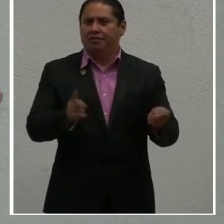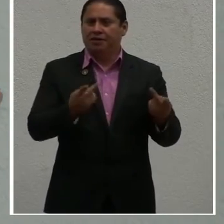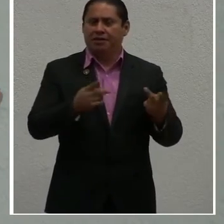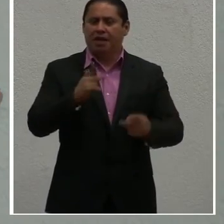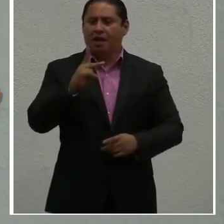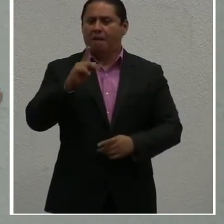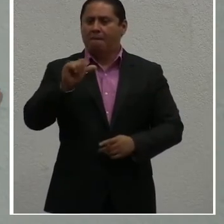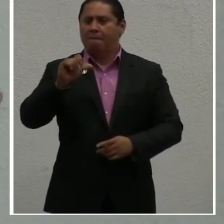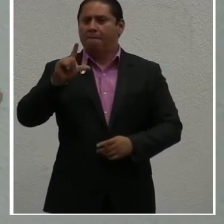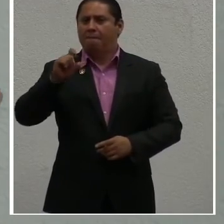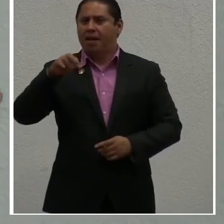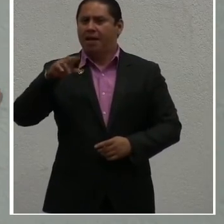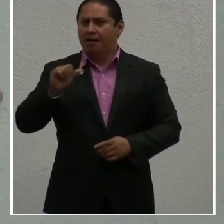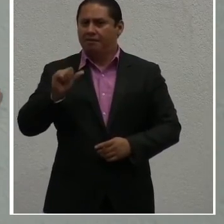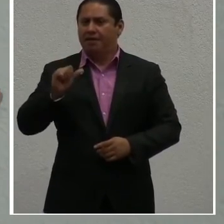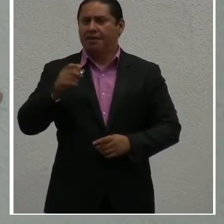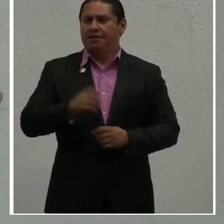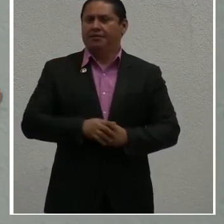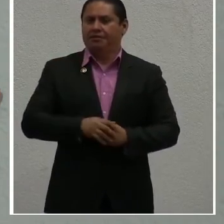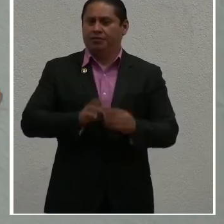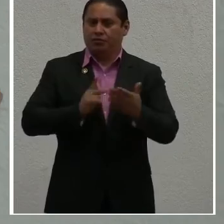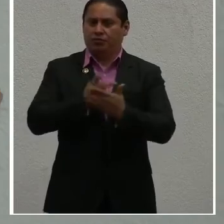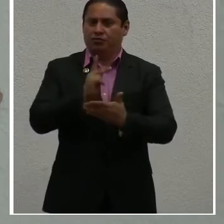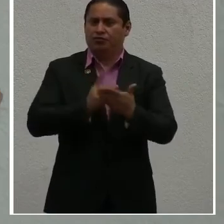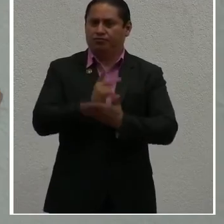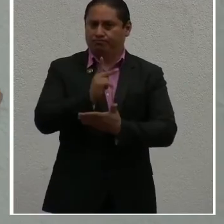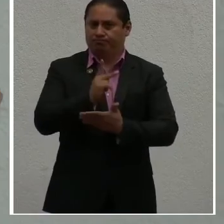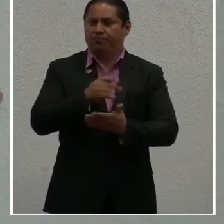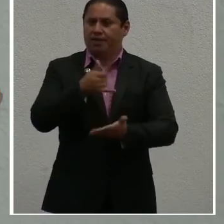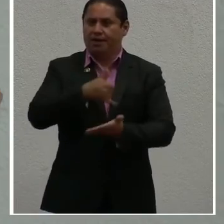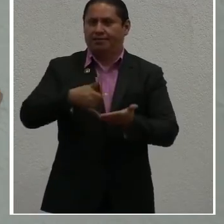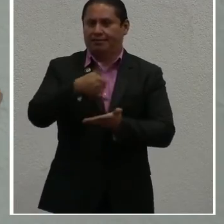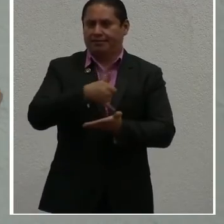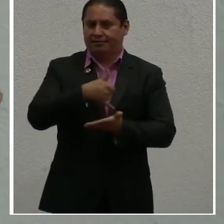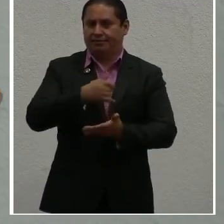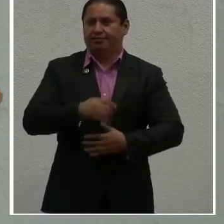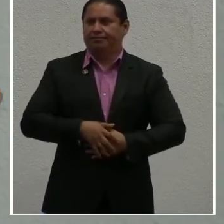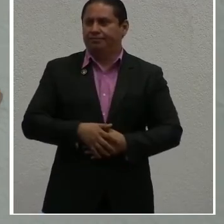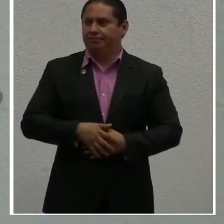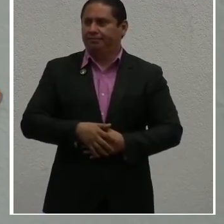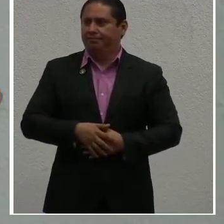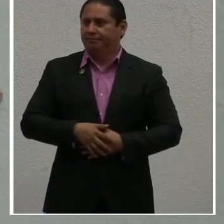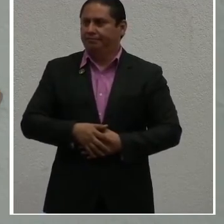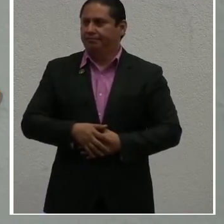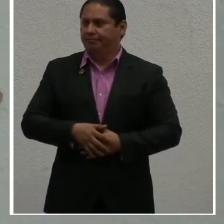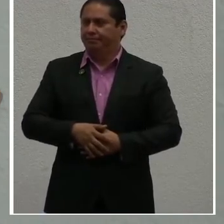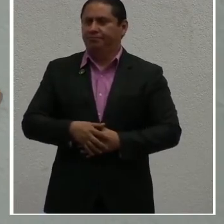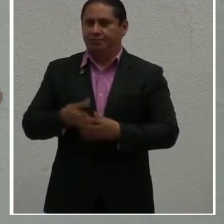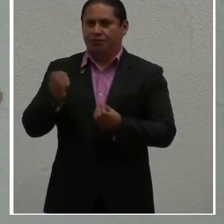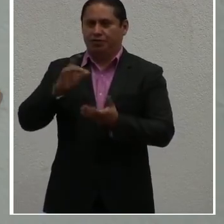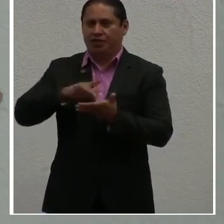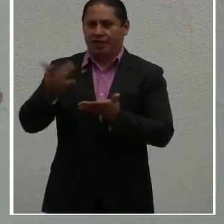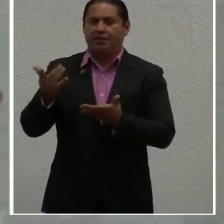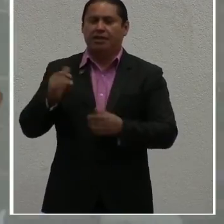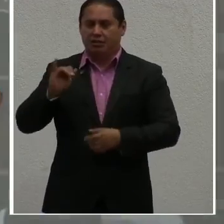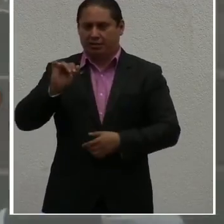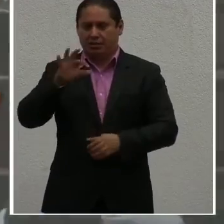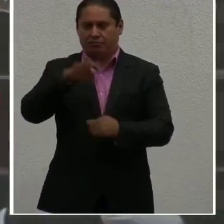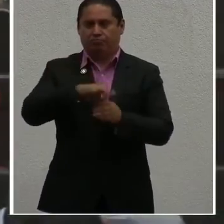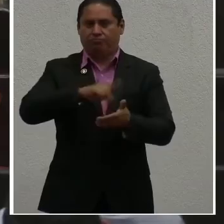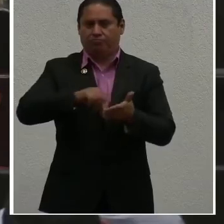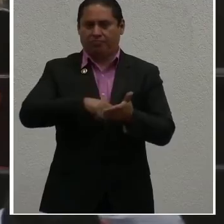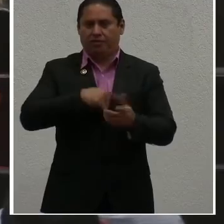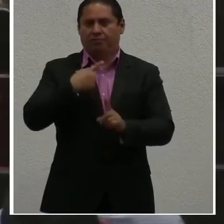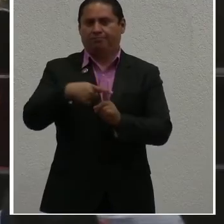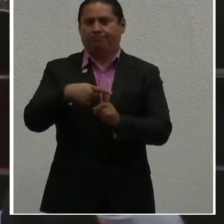aceite. Ahí hablan dentro del municipio. Es cuanto y mi voto es a favor.